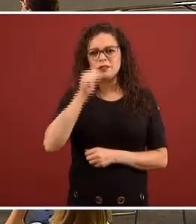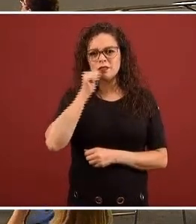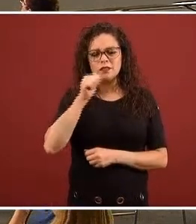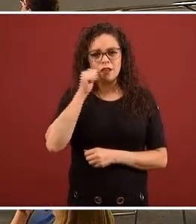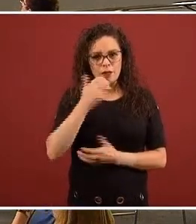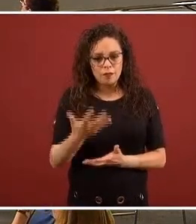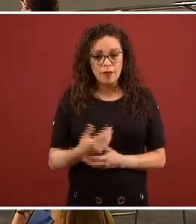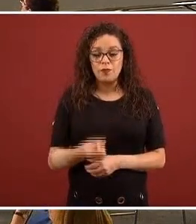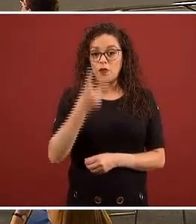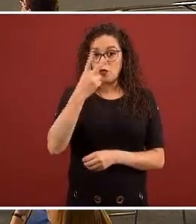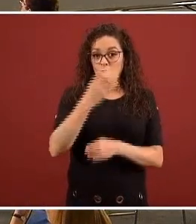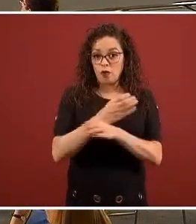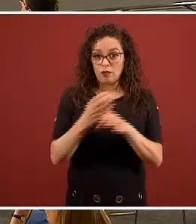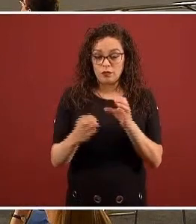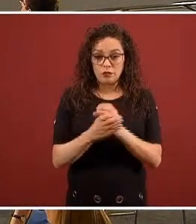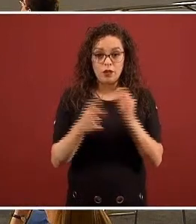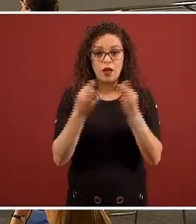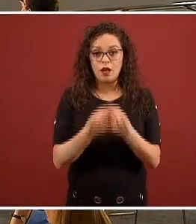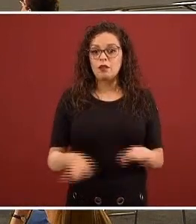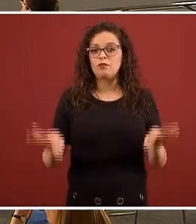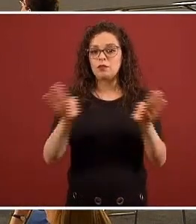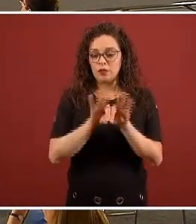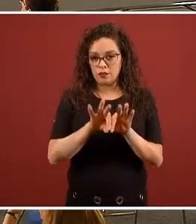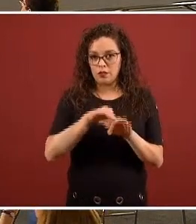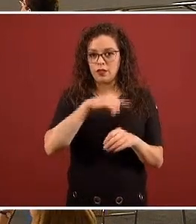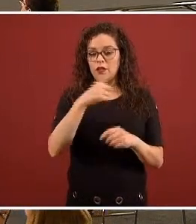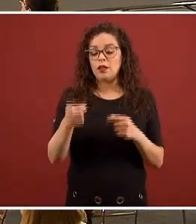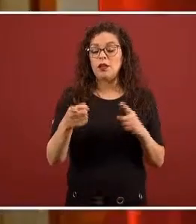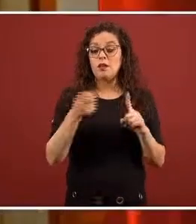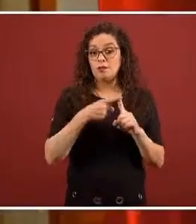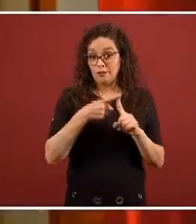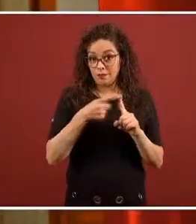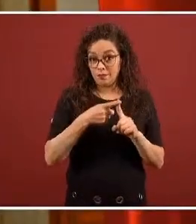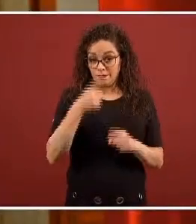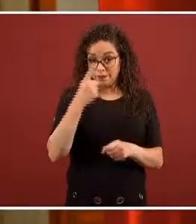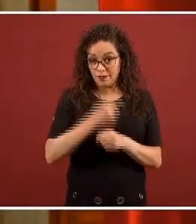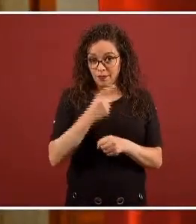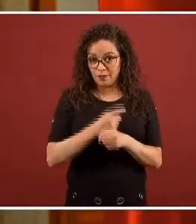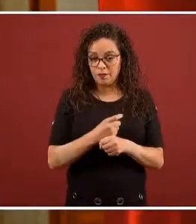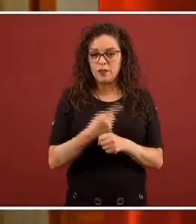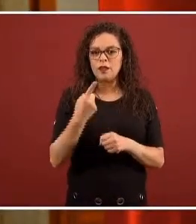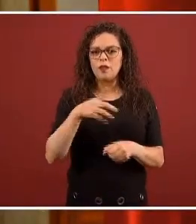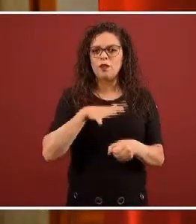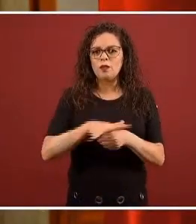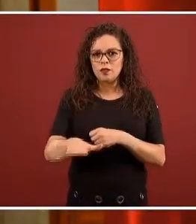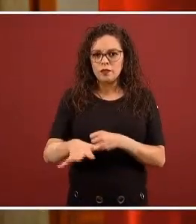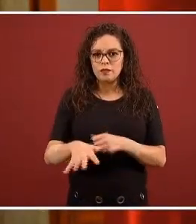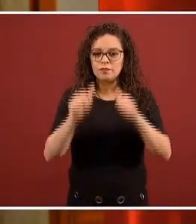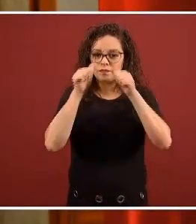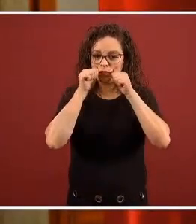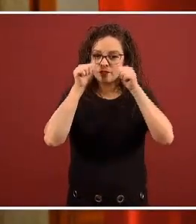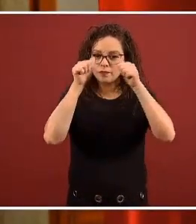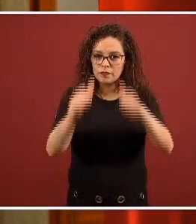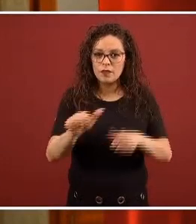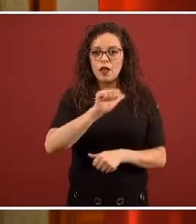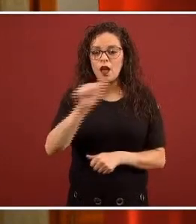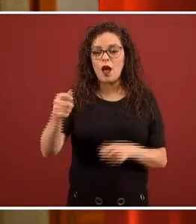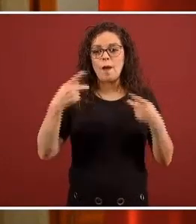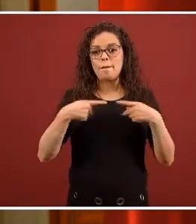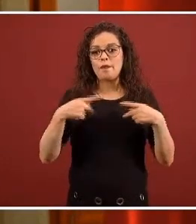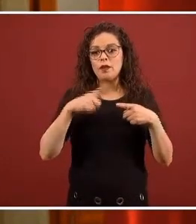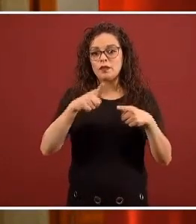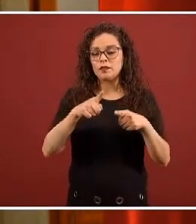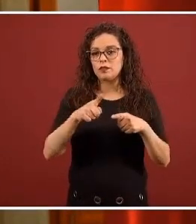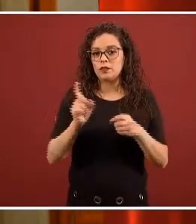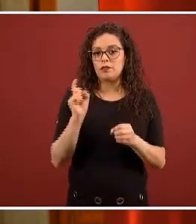dos objetivos primordiales. El primero, por supuesto, es la atención a los derechohabientes. Es